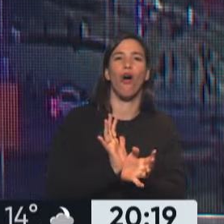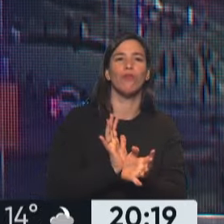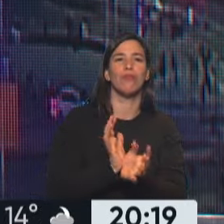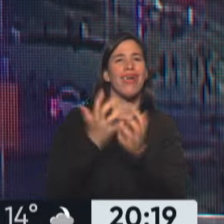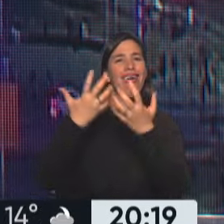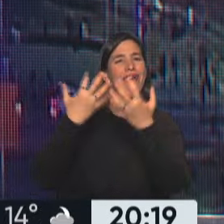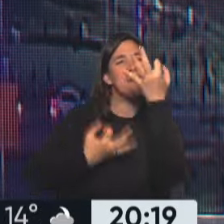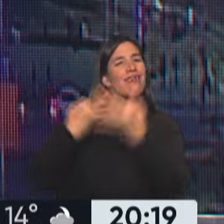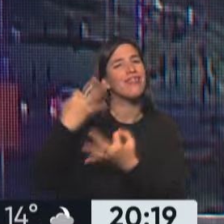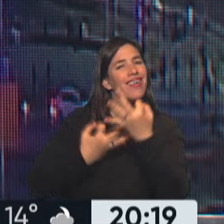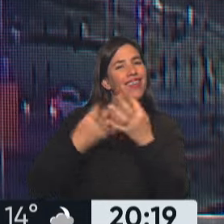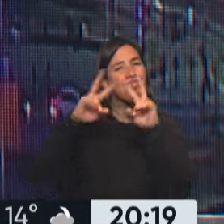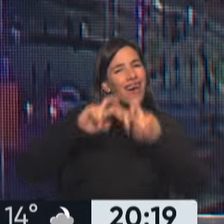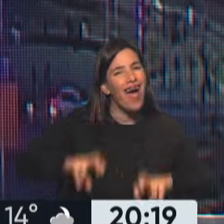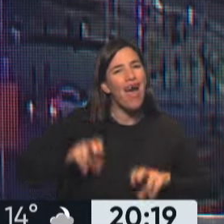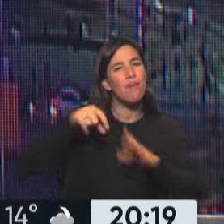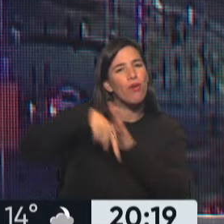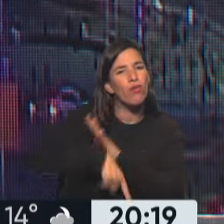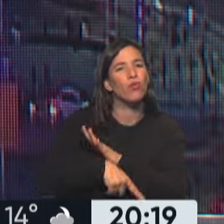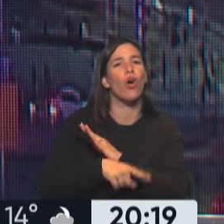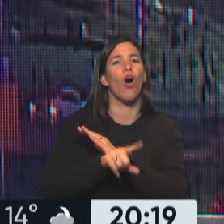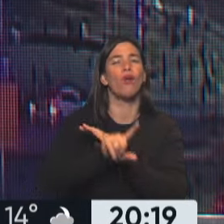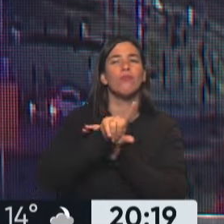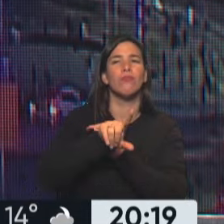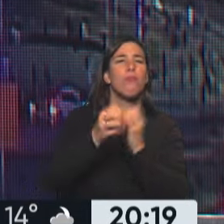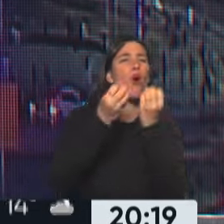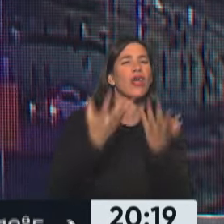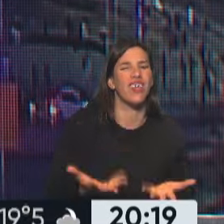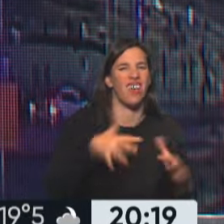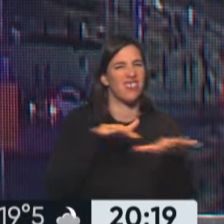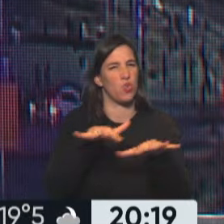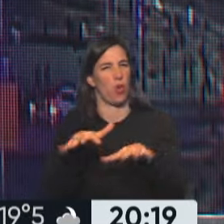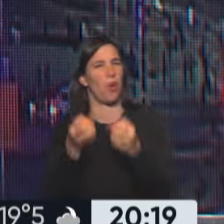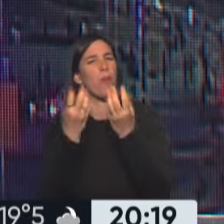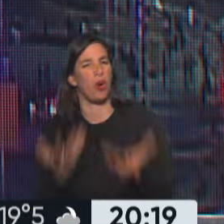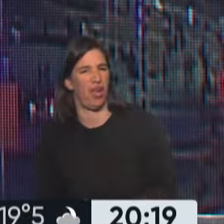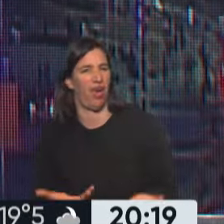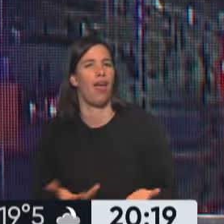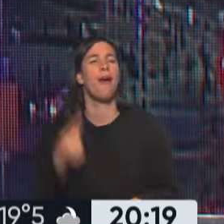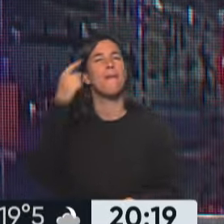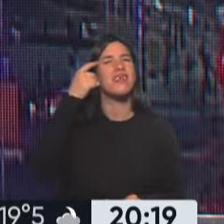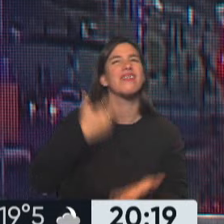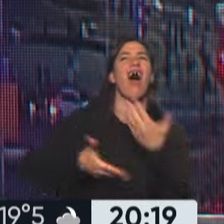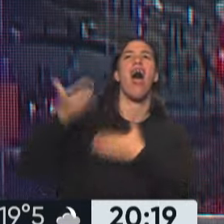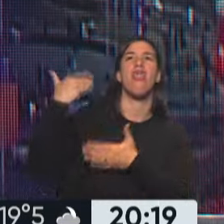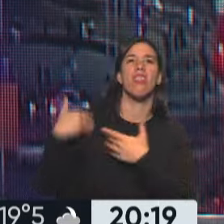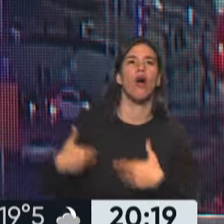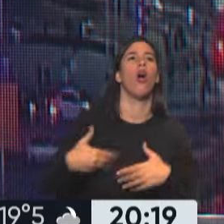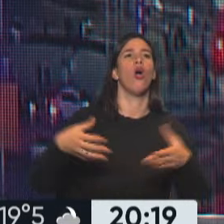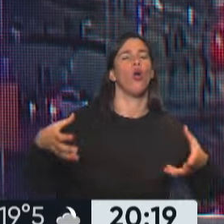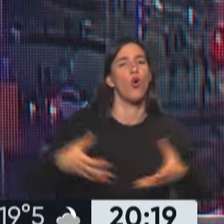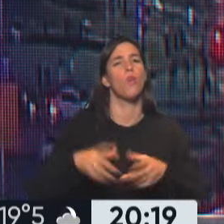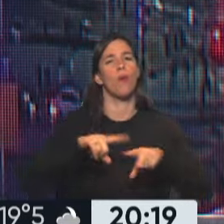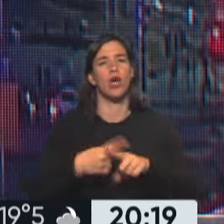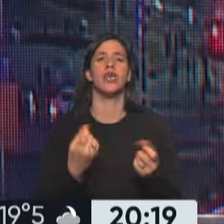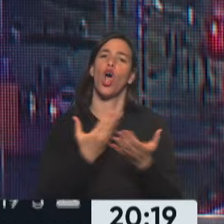sucede lo que sucede en este bloque teniendo en cuenta cómo se ha formado Cómo se ha figurado la libertad avanza Cómo fue el apuro